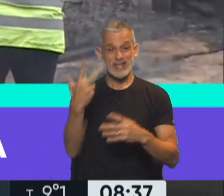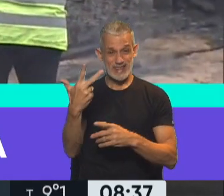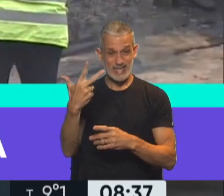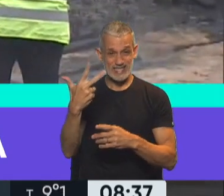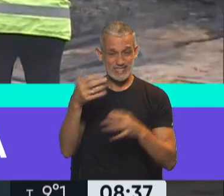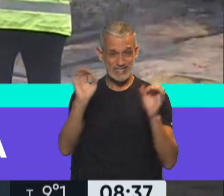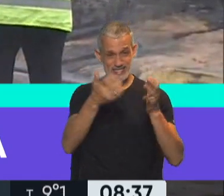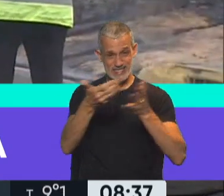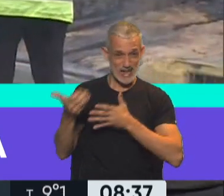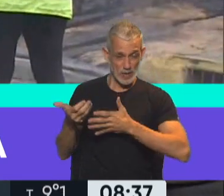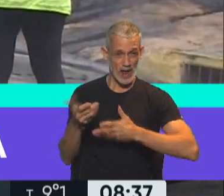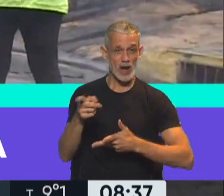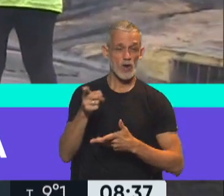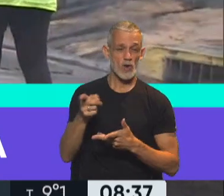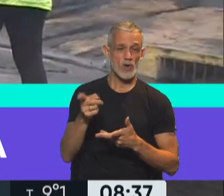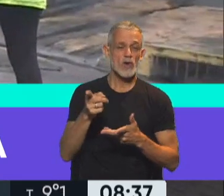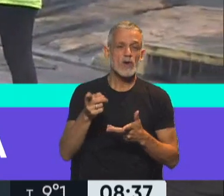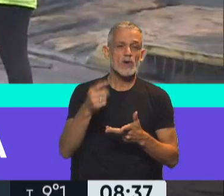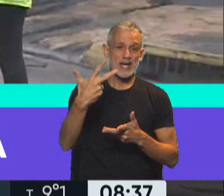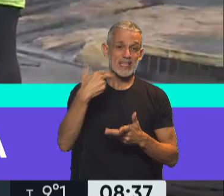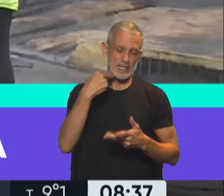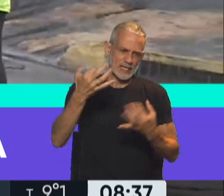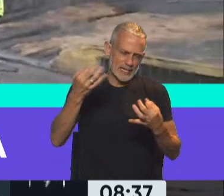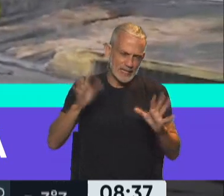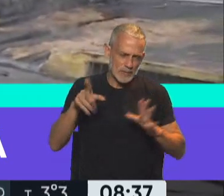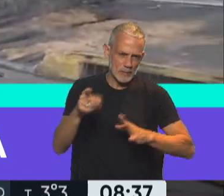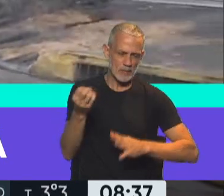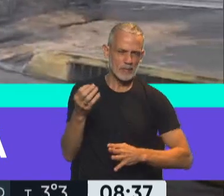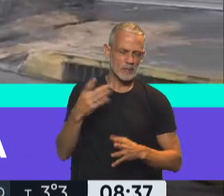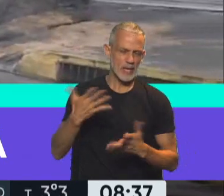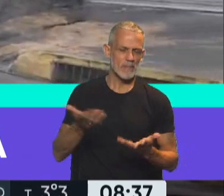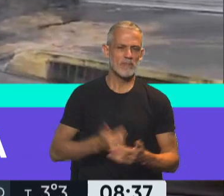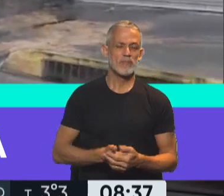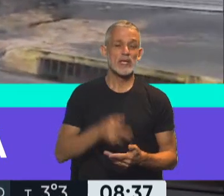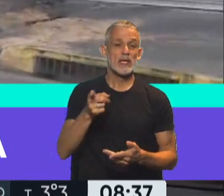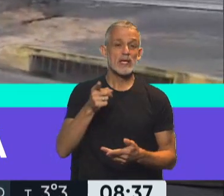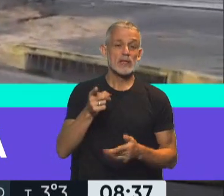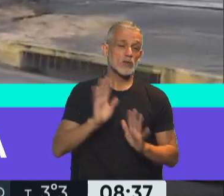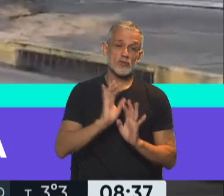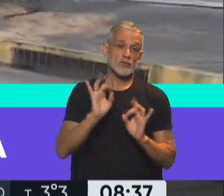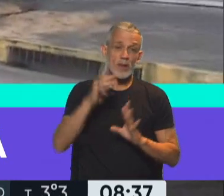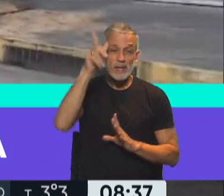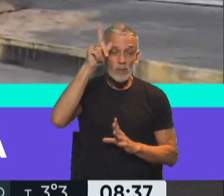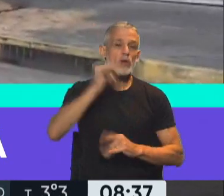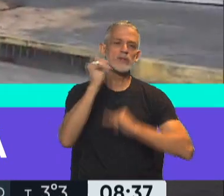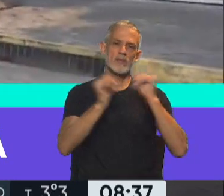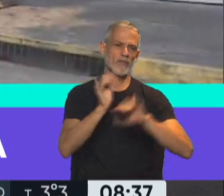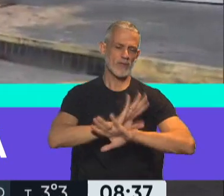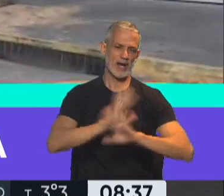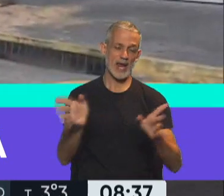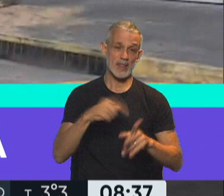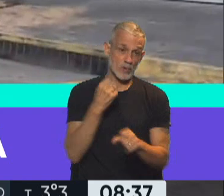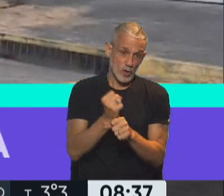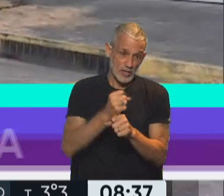jóvenes que habitaban estas viviendas también están fuera de peligro y hasta el momento eso es lo único que pudo informar a la policía nos quedamos